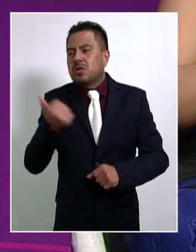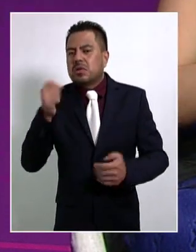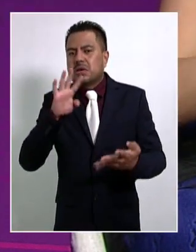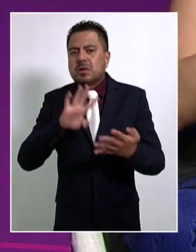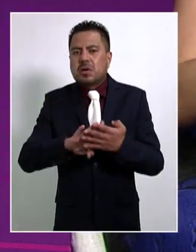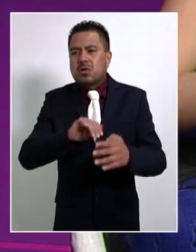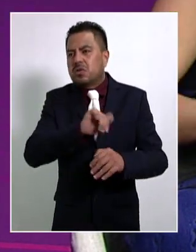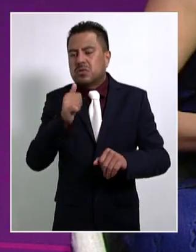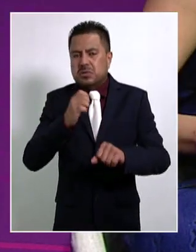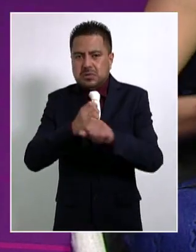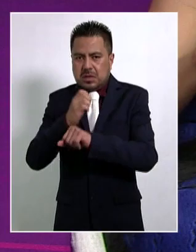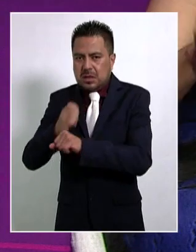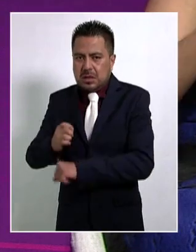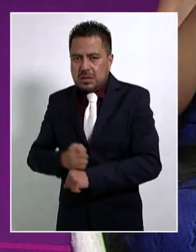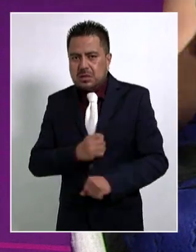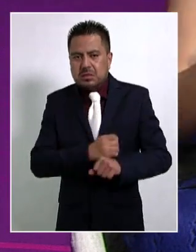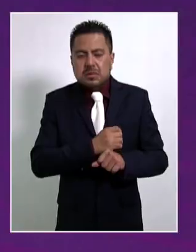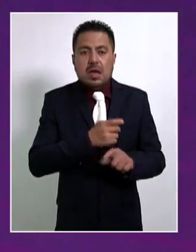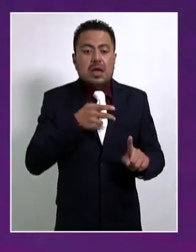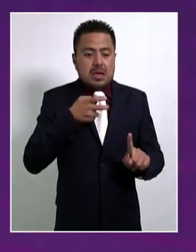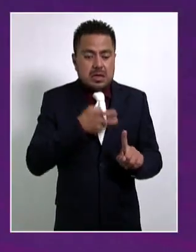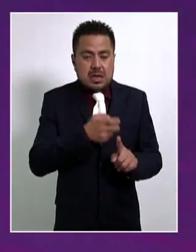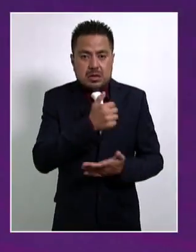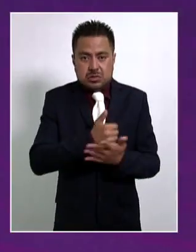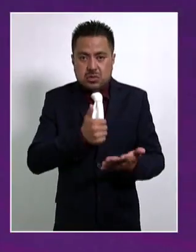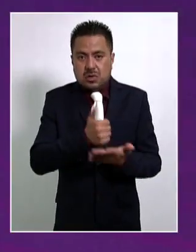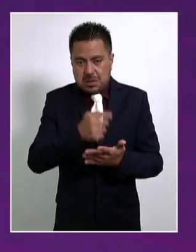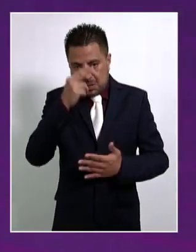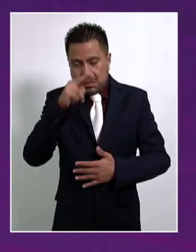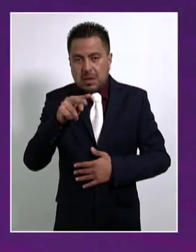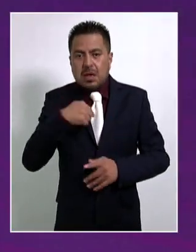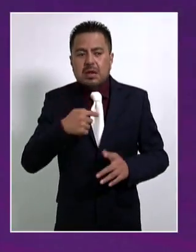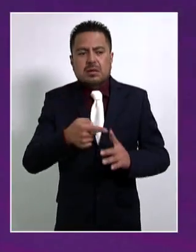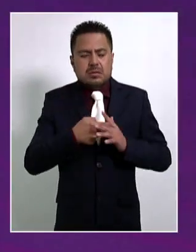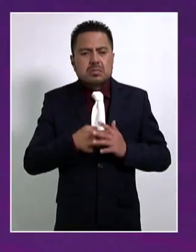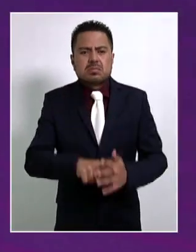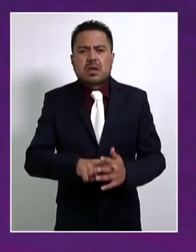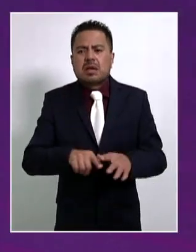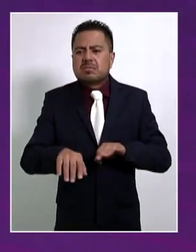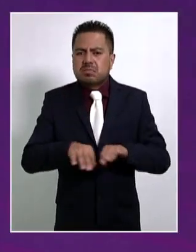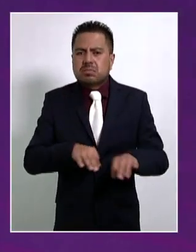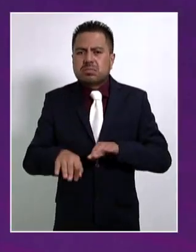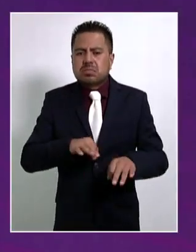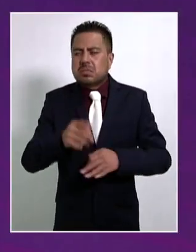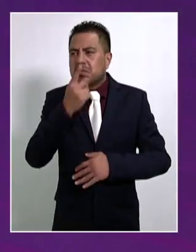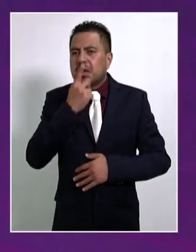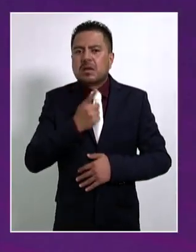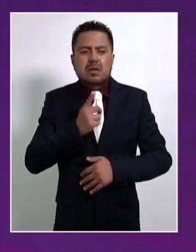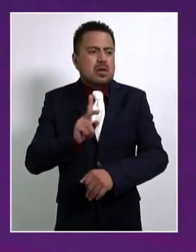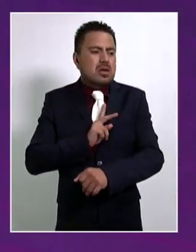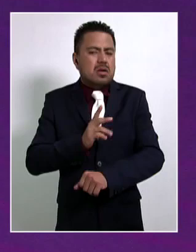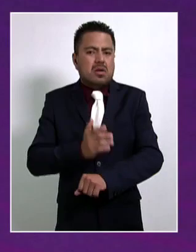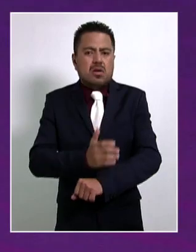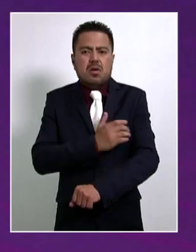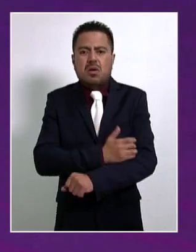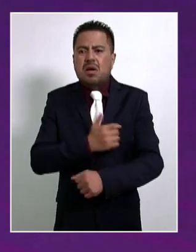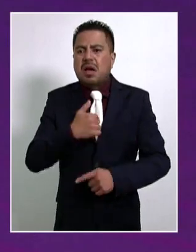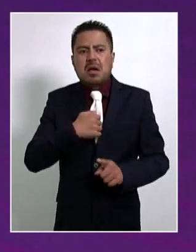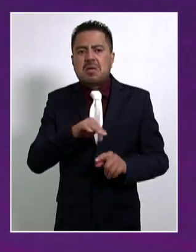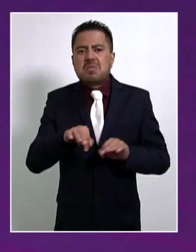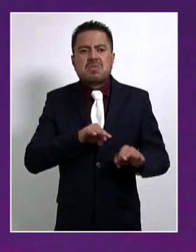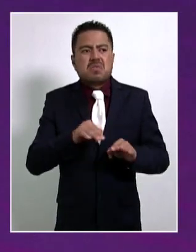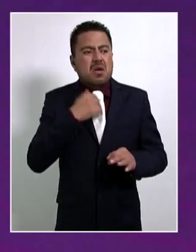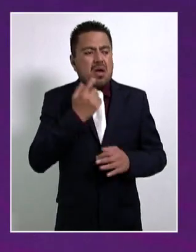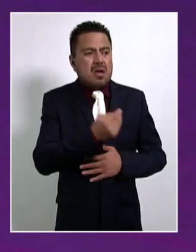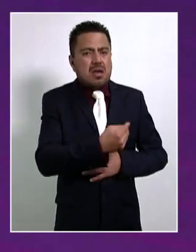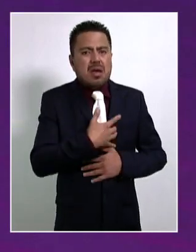cárceles de otros estados. Aquí en la ciudad, cuando nosotras empezamos a trabajar, nos decían las compañeras, es que a mí no me quieren dar